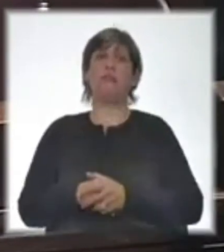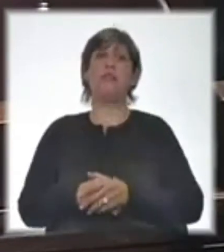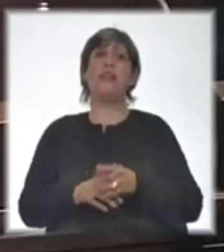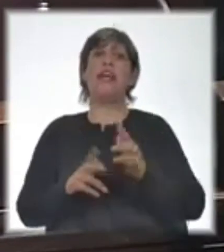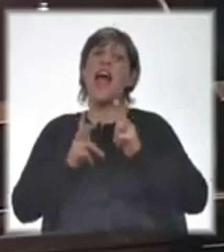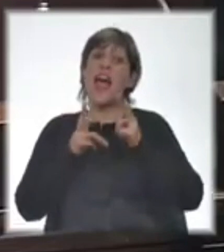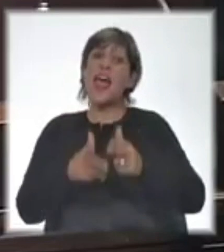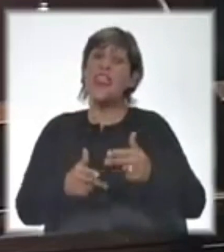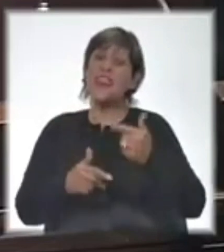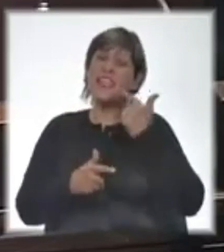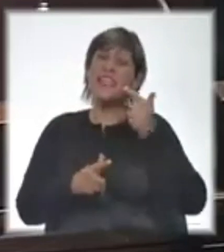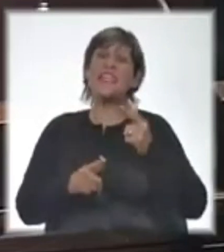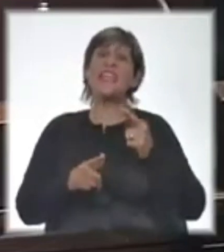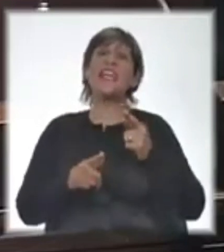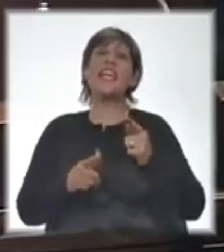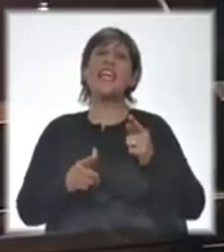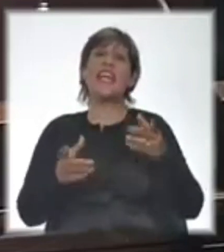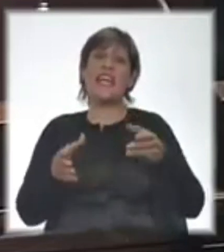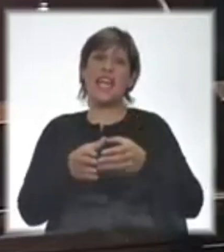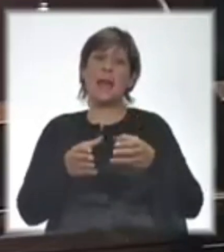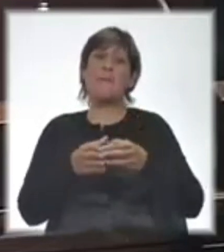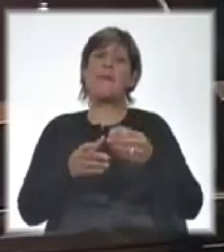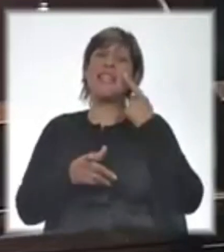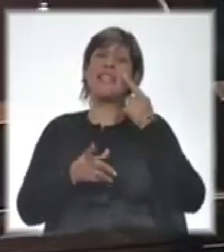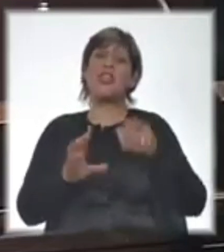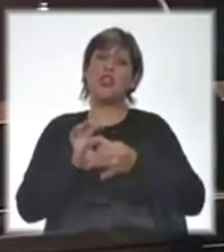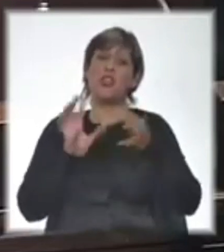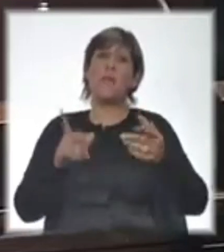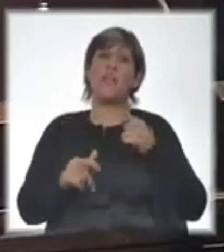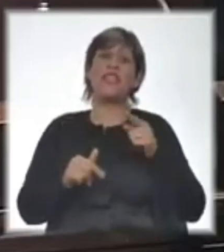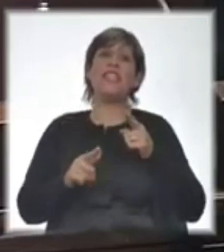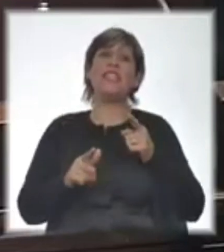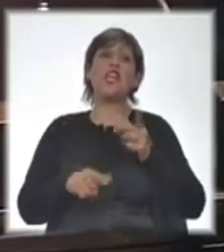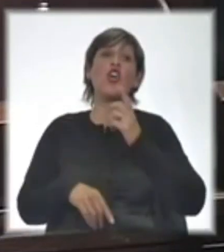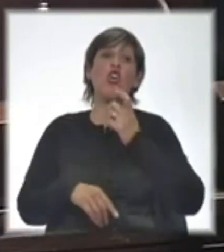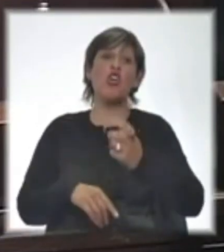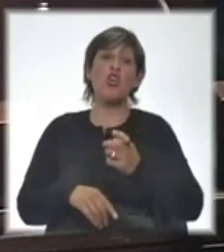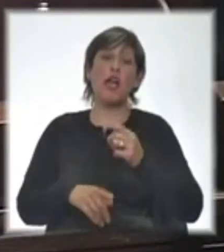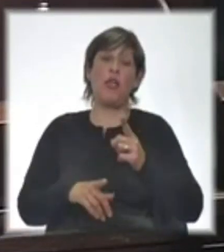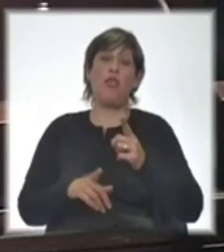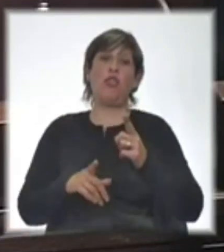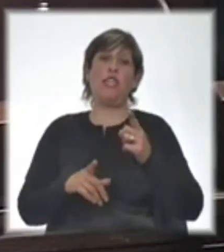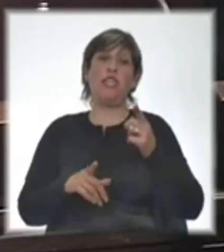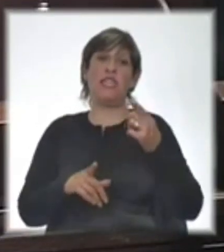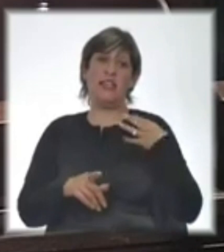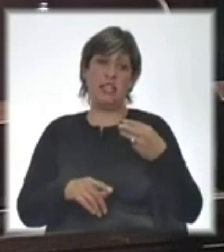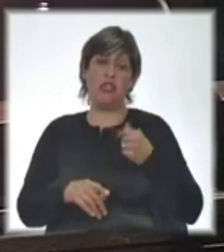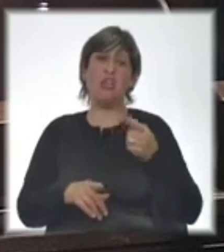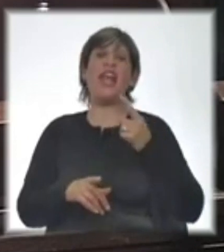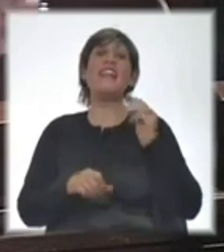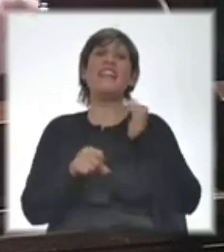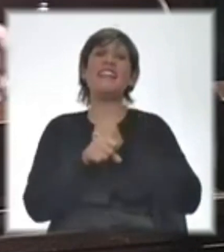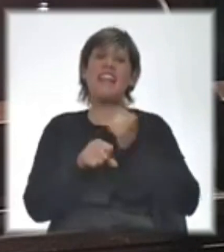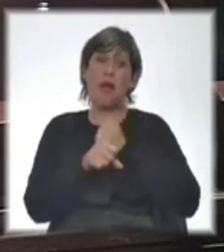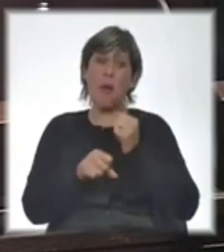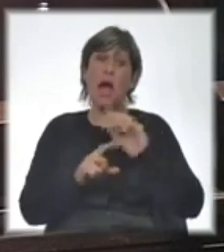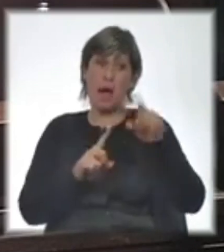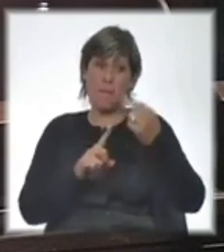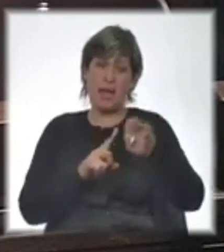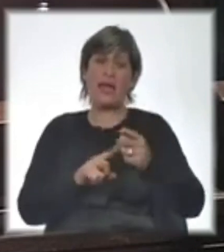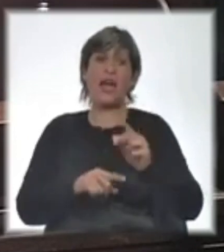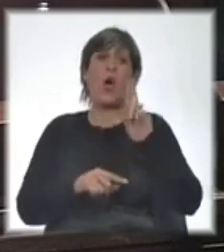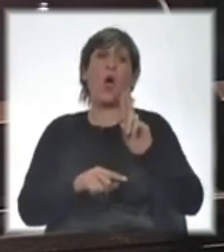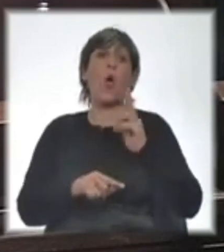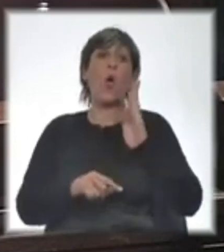dije que el Partido Independiente, el Partido Nacional y el Partido Colorado trabajan para UPM. Y un poco más adelante dije